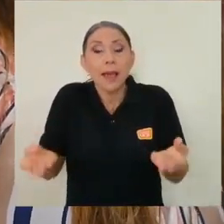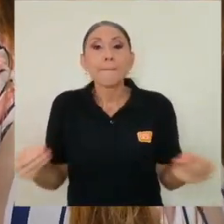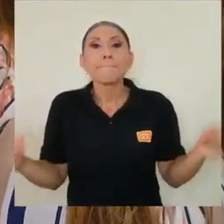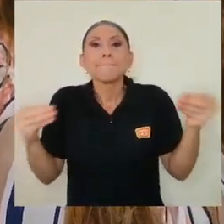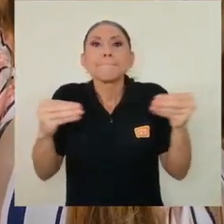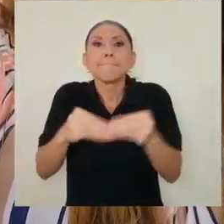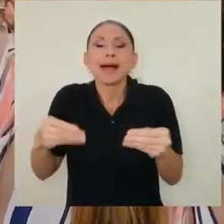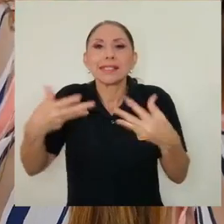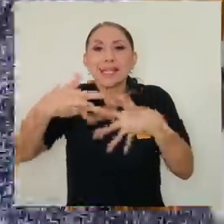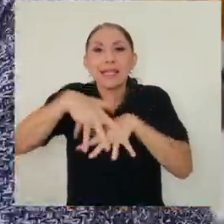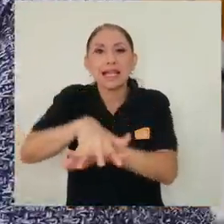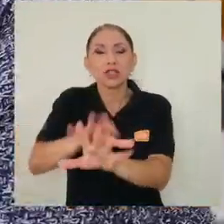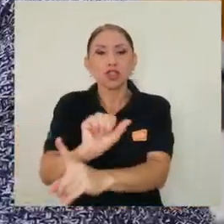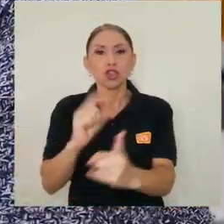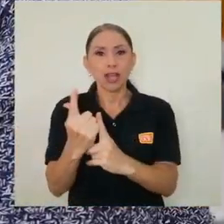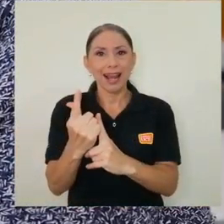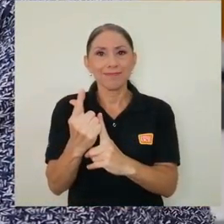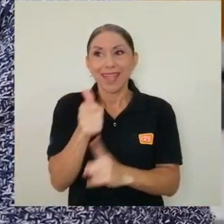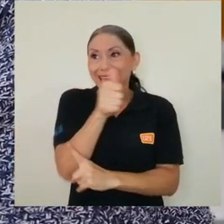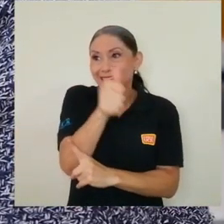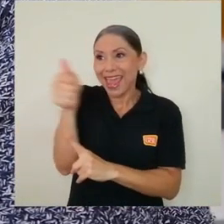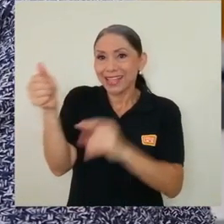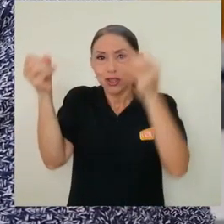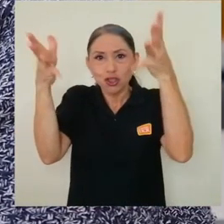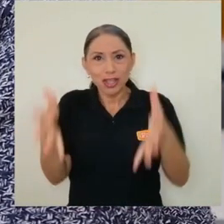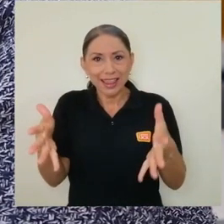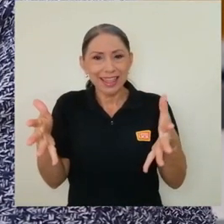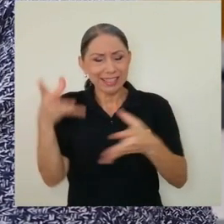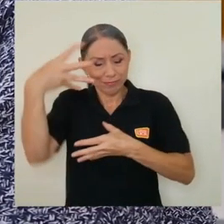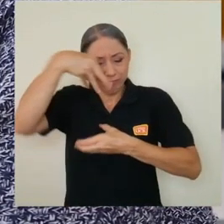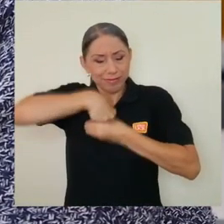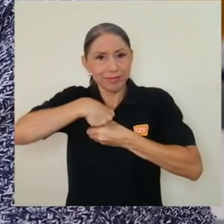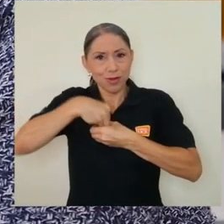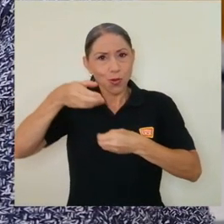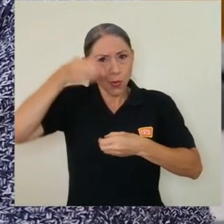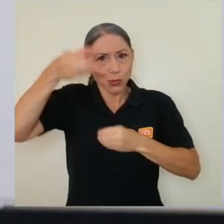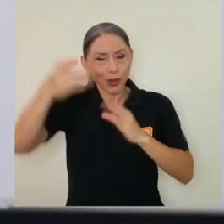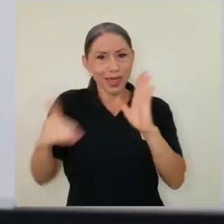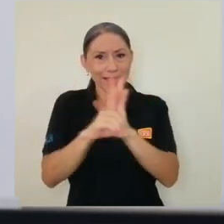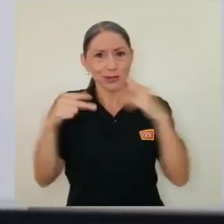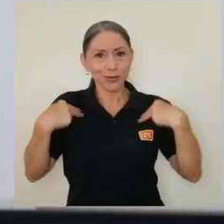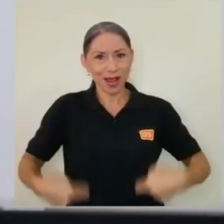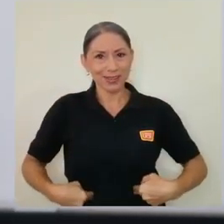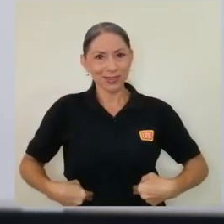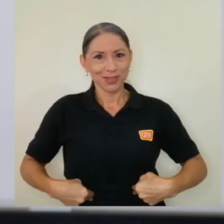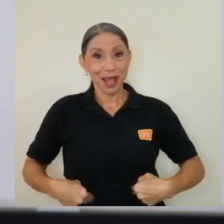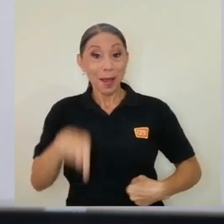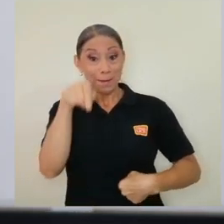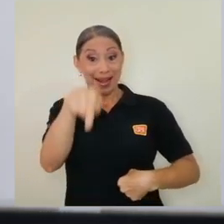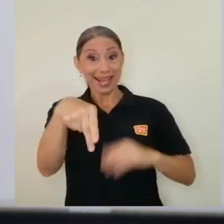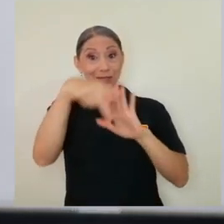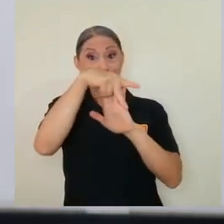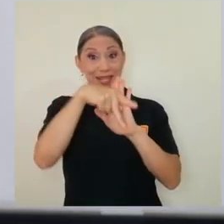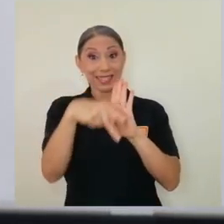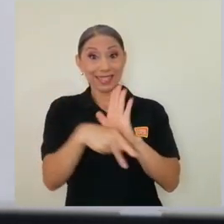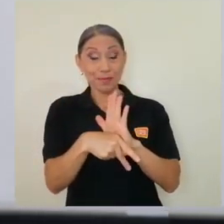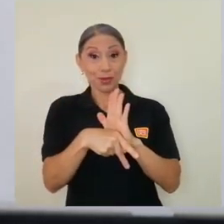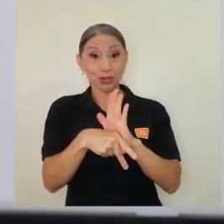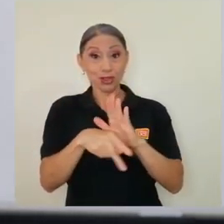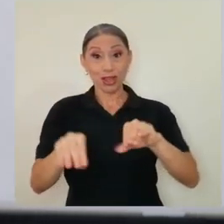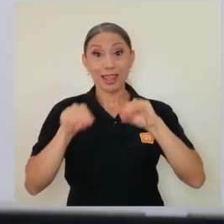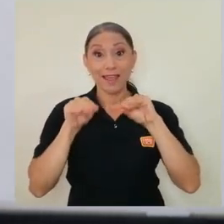integración social llevan en sí mismos la cultura de derechos humanos para ello los principios de formación